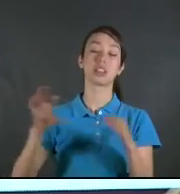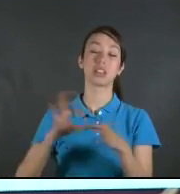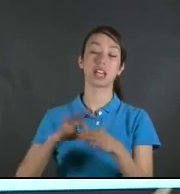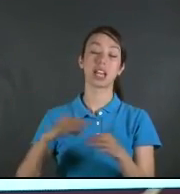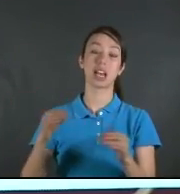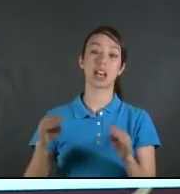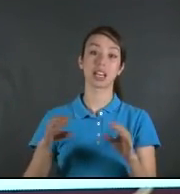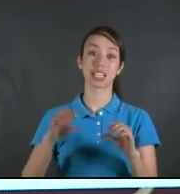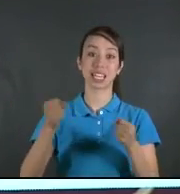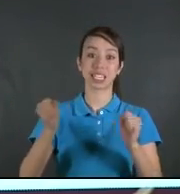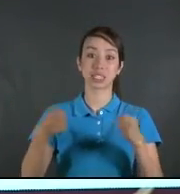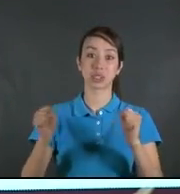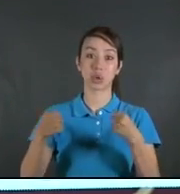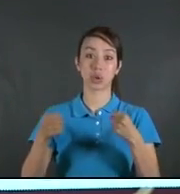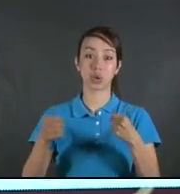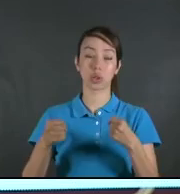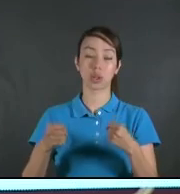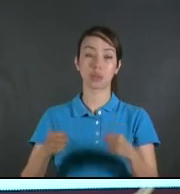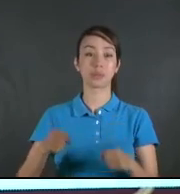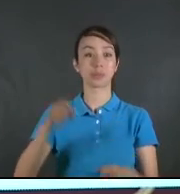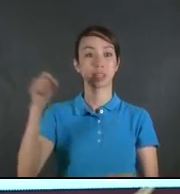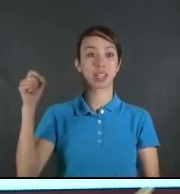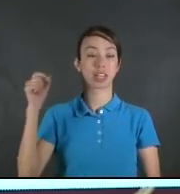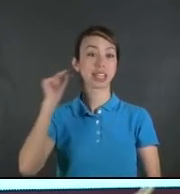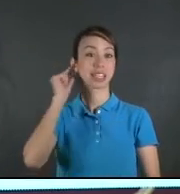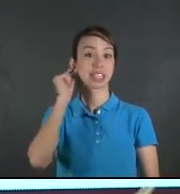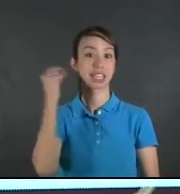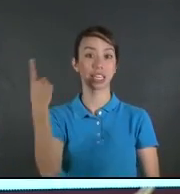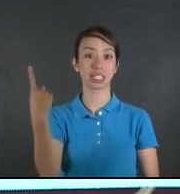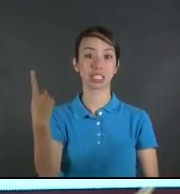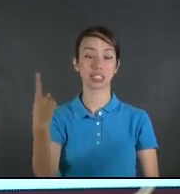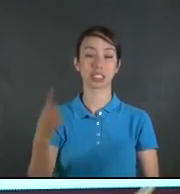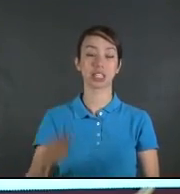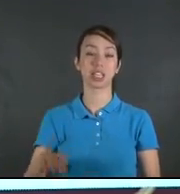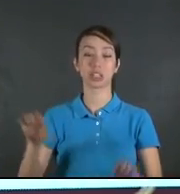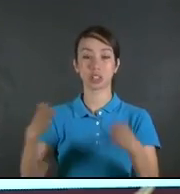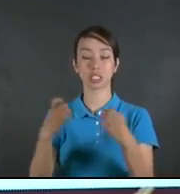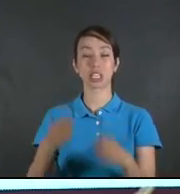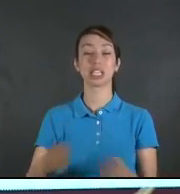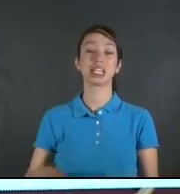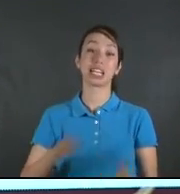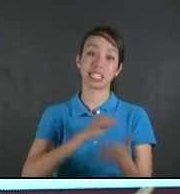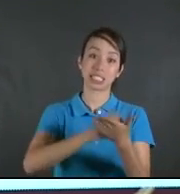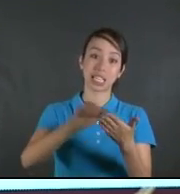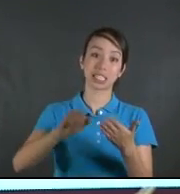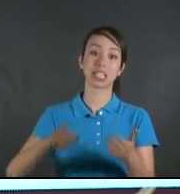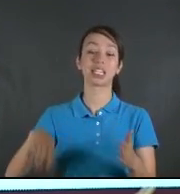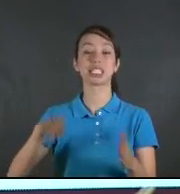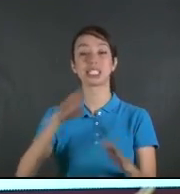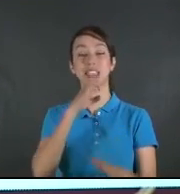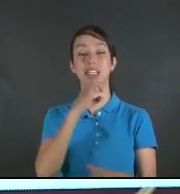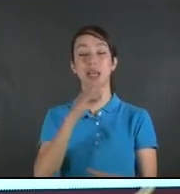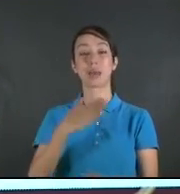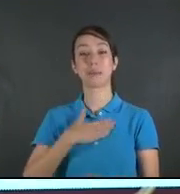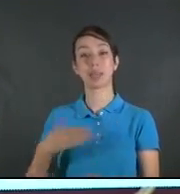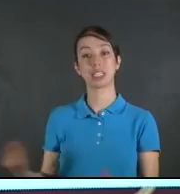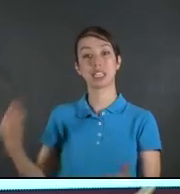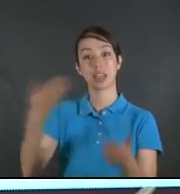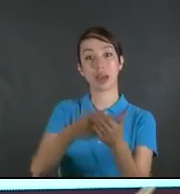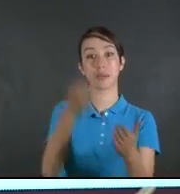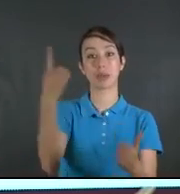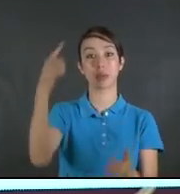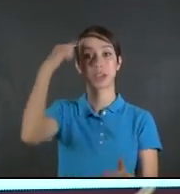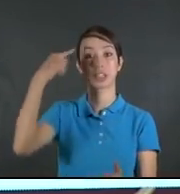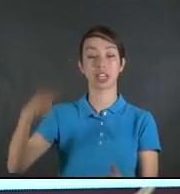creación el de El de Génesis entonces La Santa Cena me lleva el primer día de primera Corintios 16 que ya lo vamos a ver